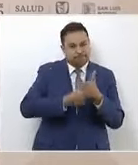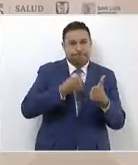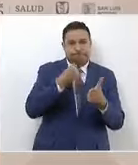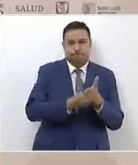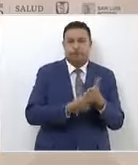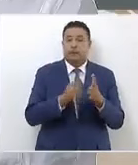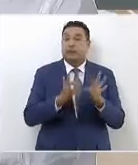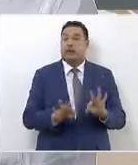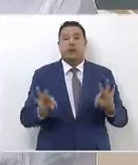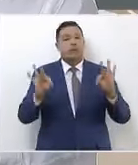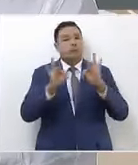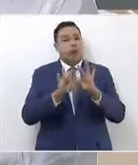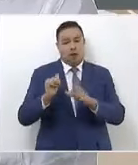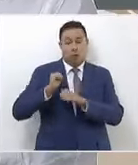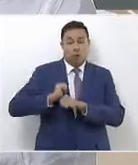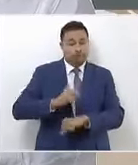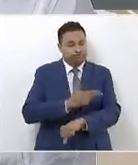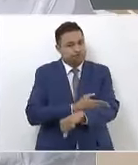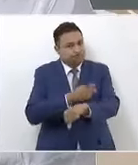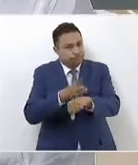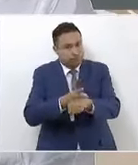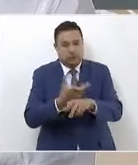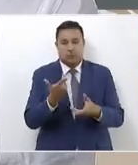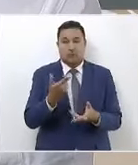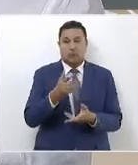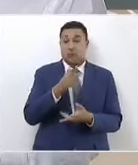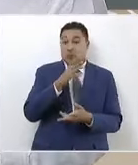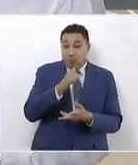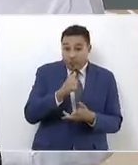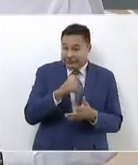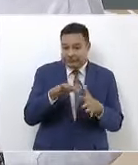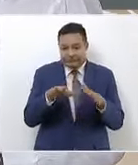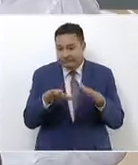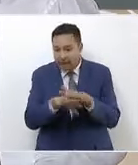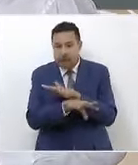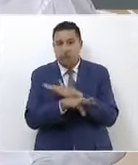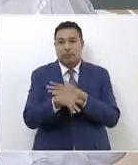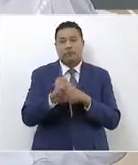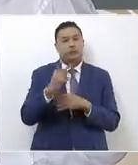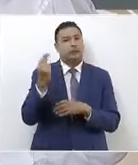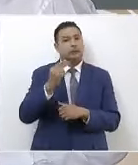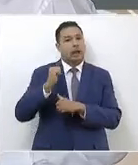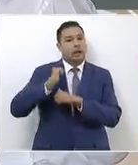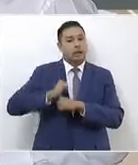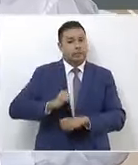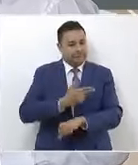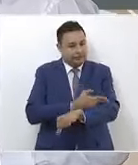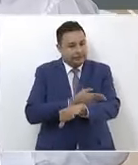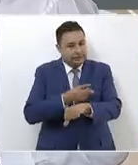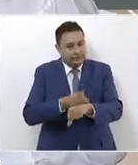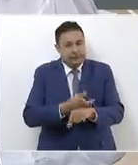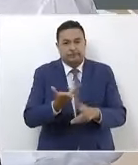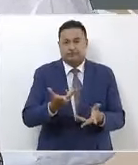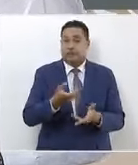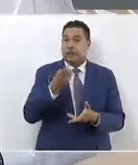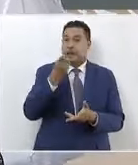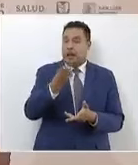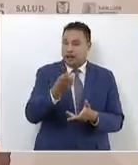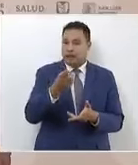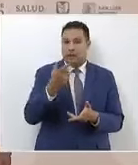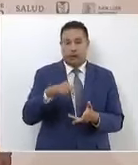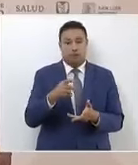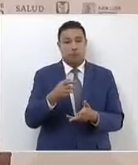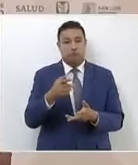puede llevar a cabo ningún cambio si no hay autoridad moral. La autoridad moral es lo que da la